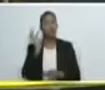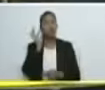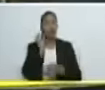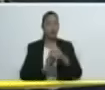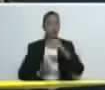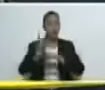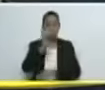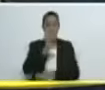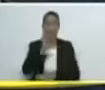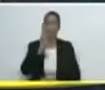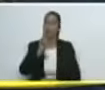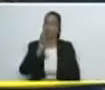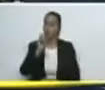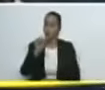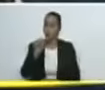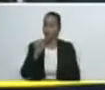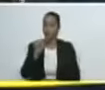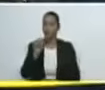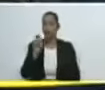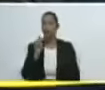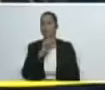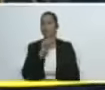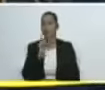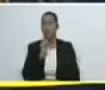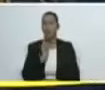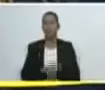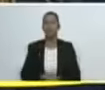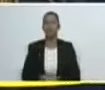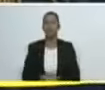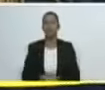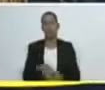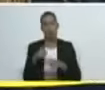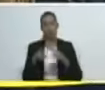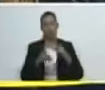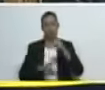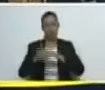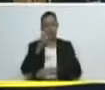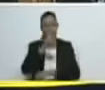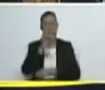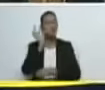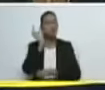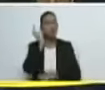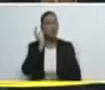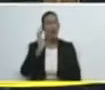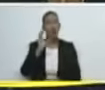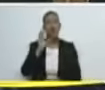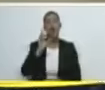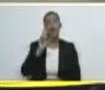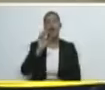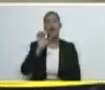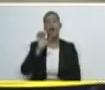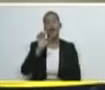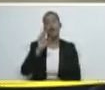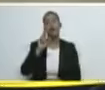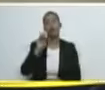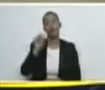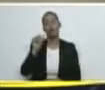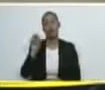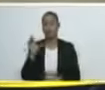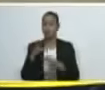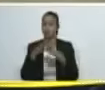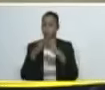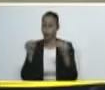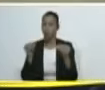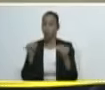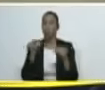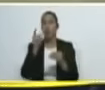Rosa Hernández, la doctora y rectora Antonieta de Estéfano, el rector y doctor